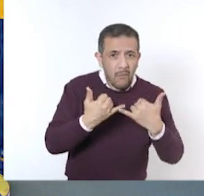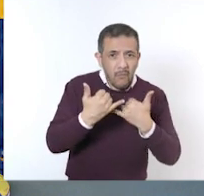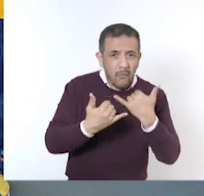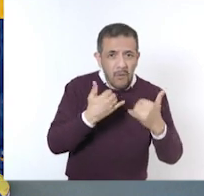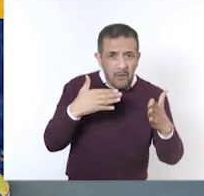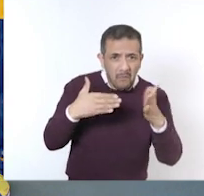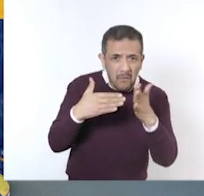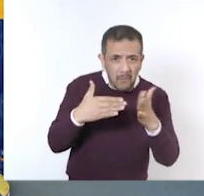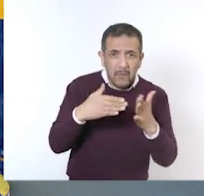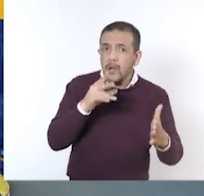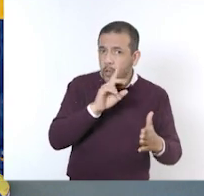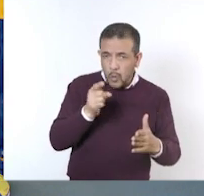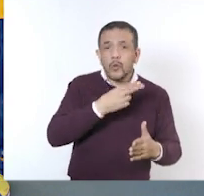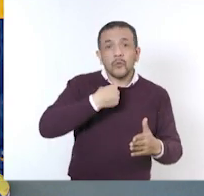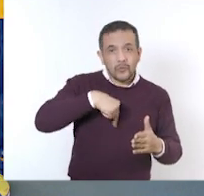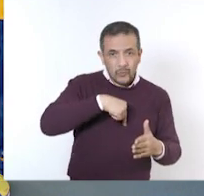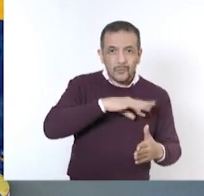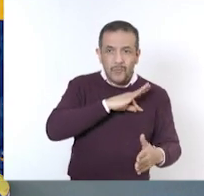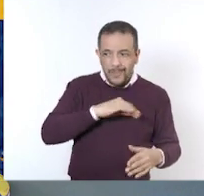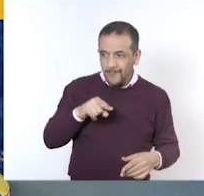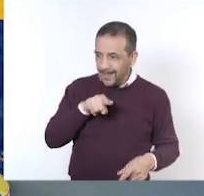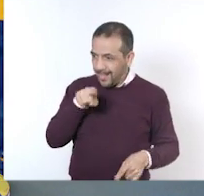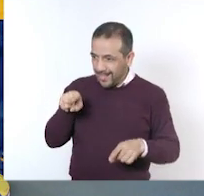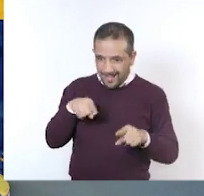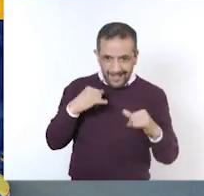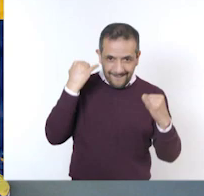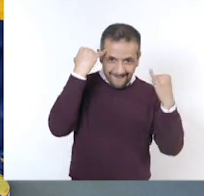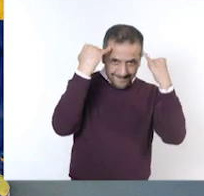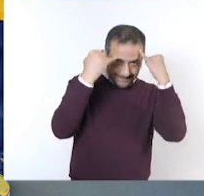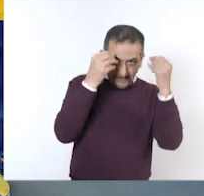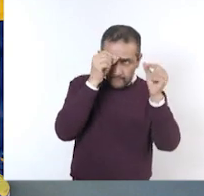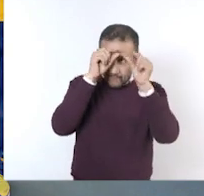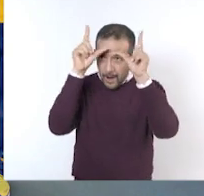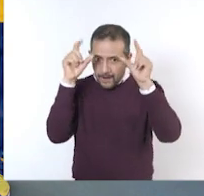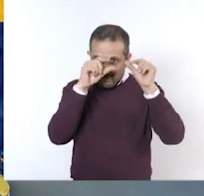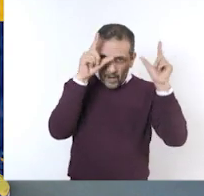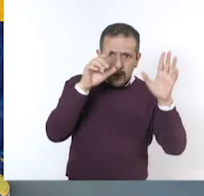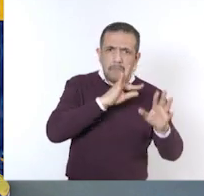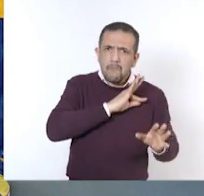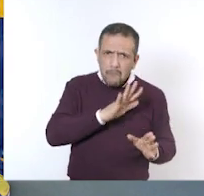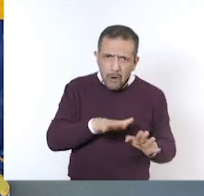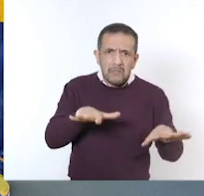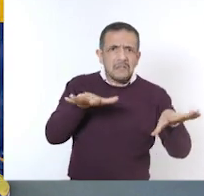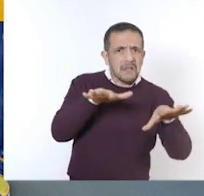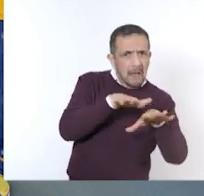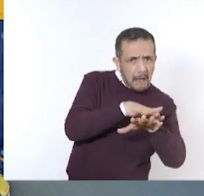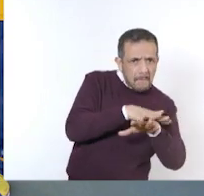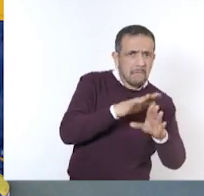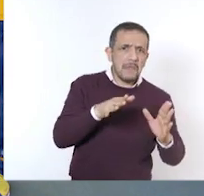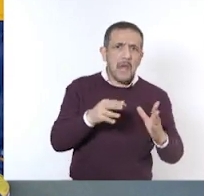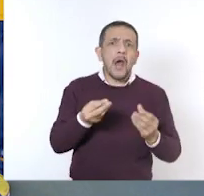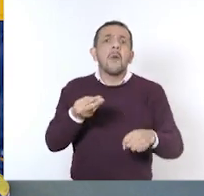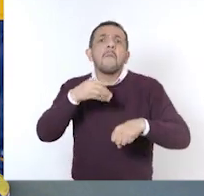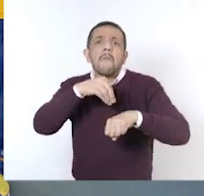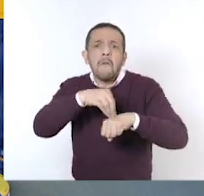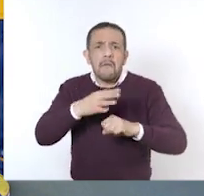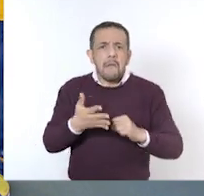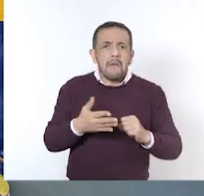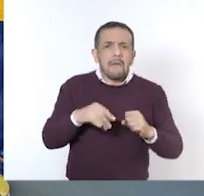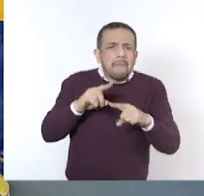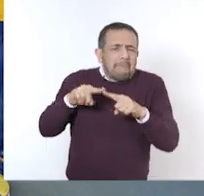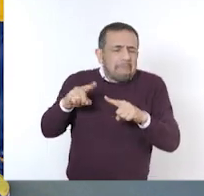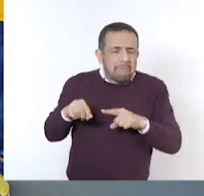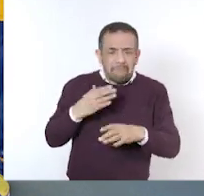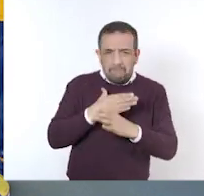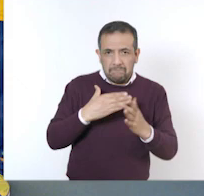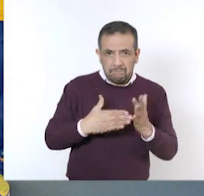jugar. Lo importante es crear nuevos juegos y para ello puedes cambiar, agregar o quitar algunos de los elementos